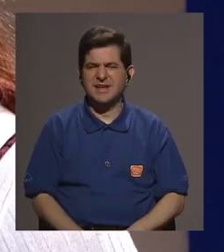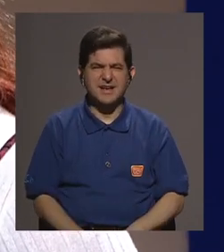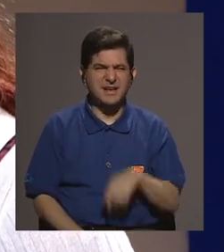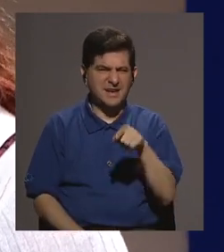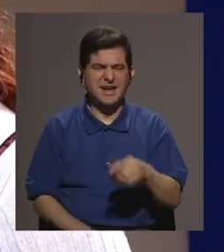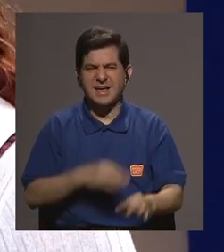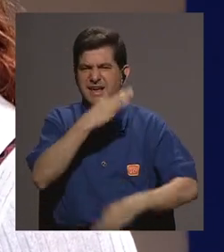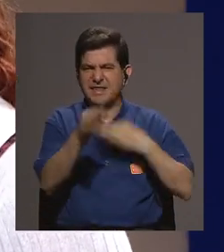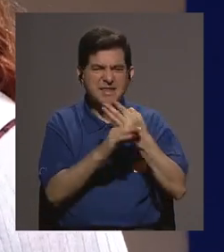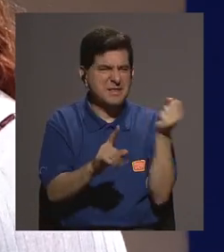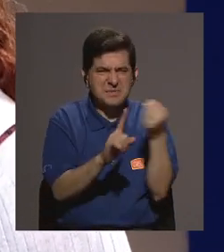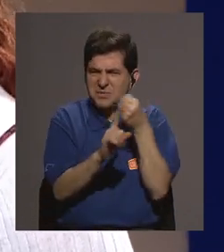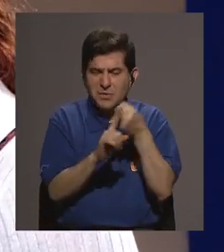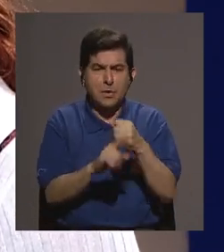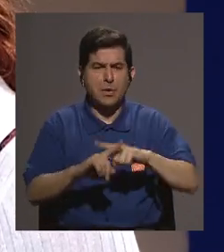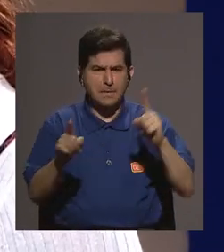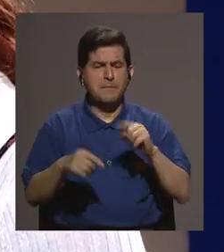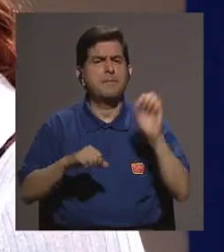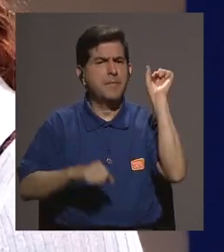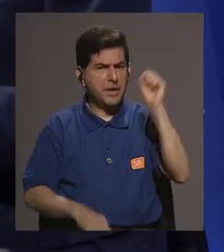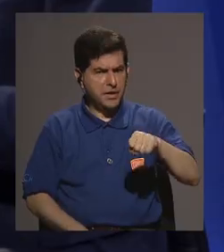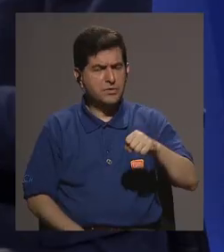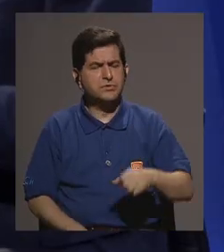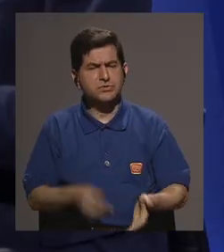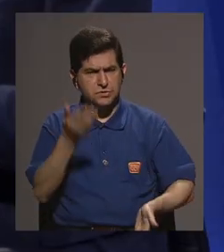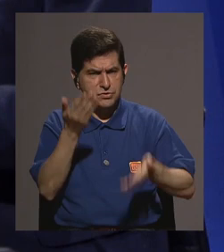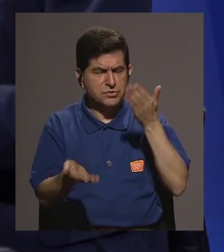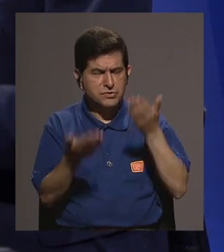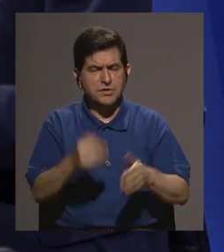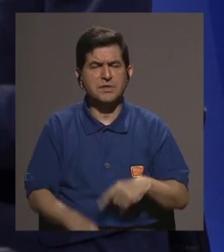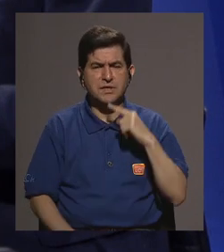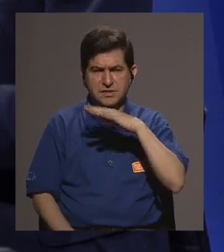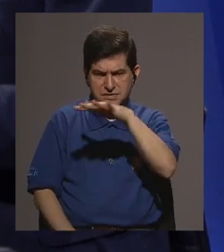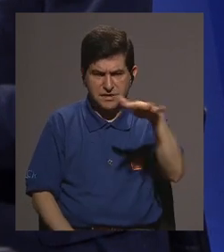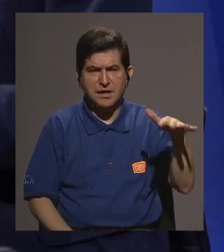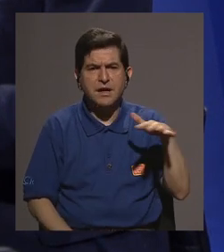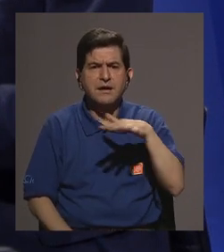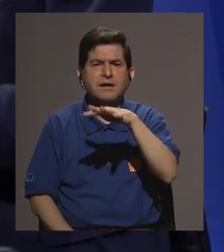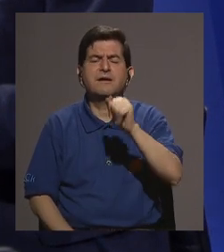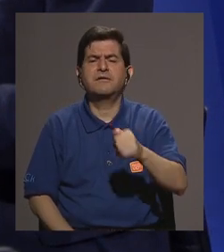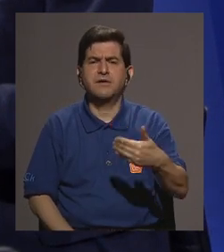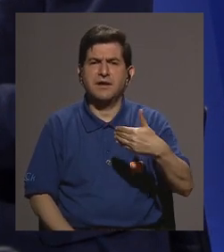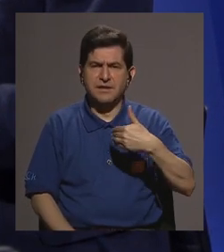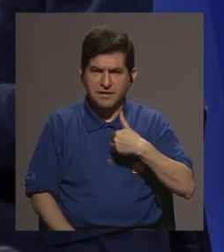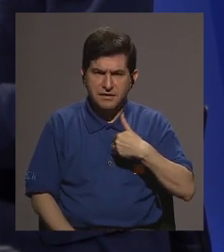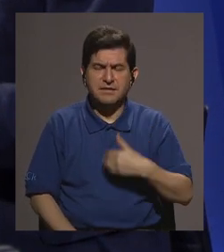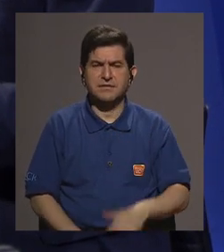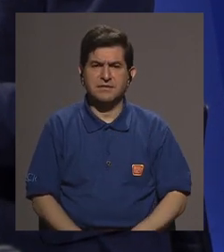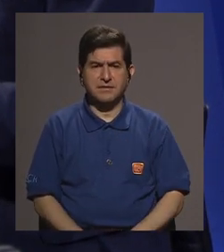para nada verdad pero si realmente mucho obviamente a la realidad